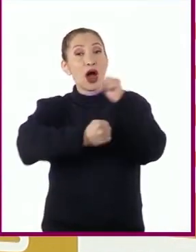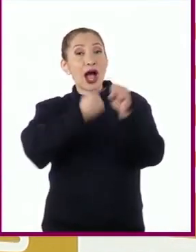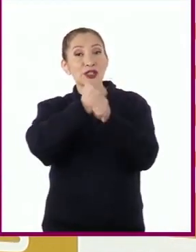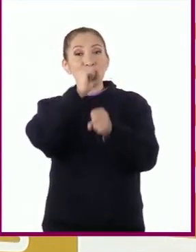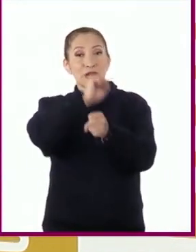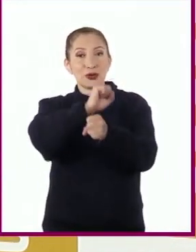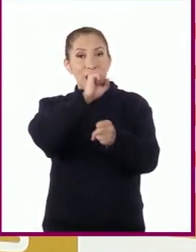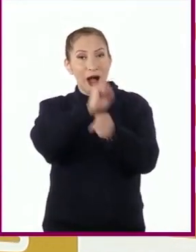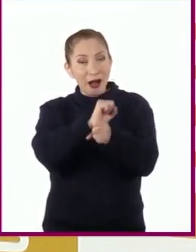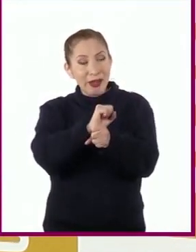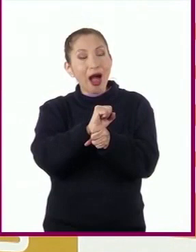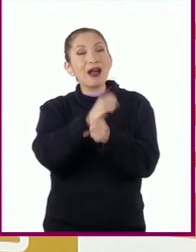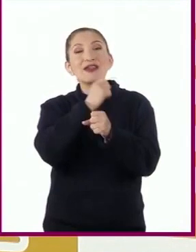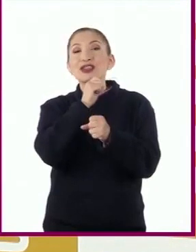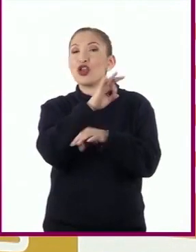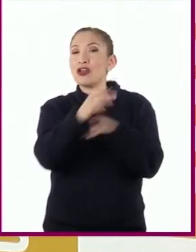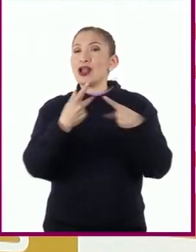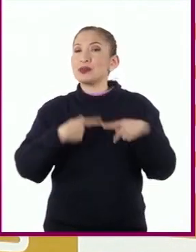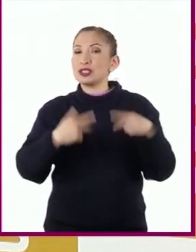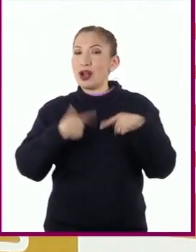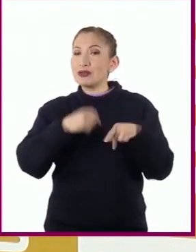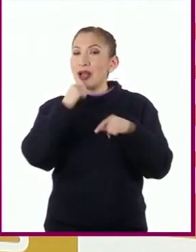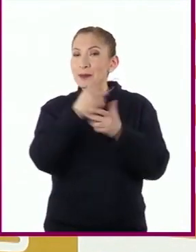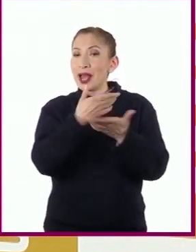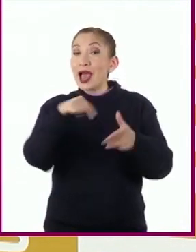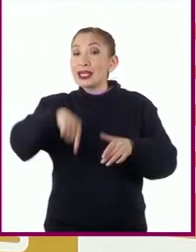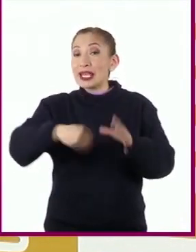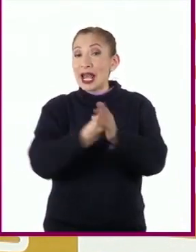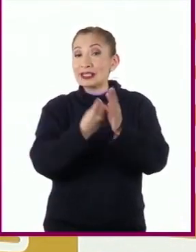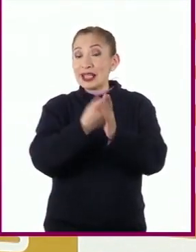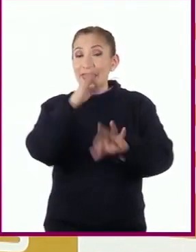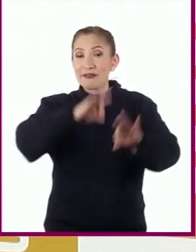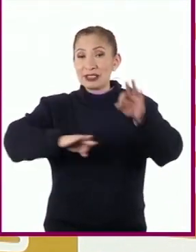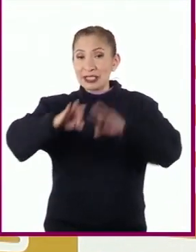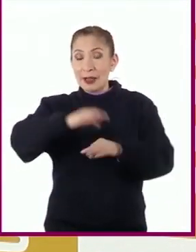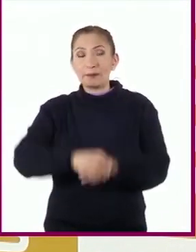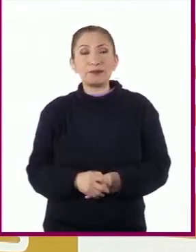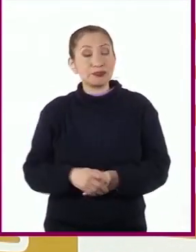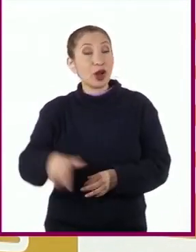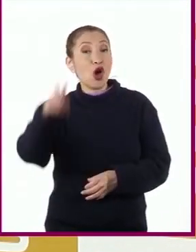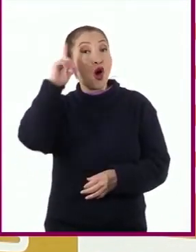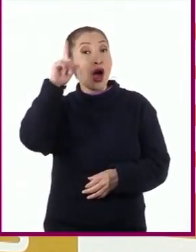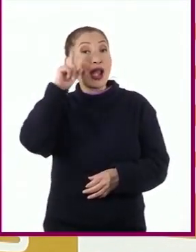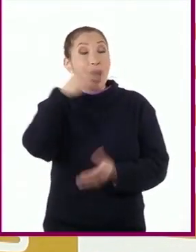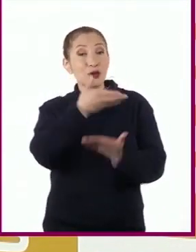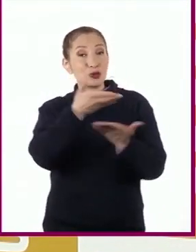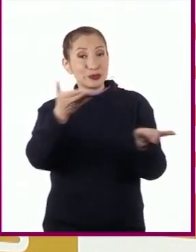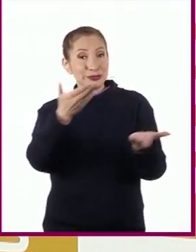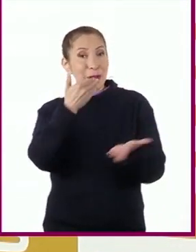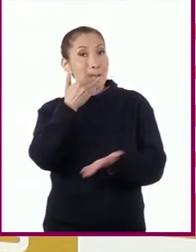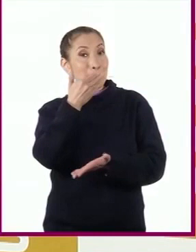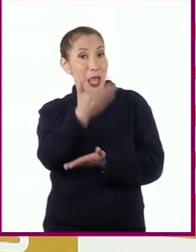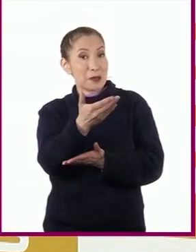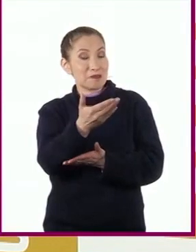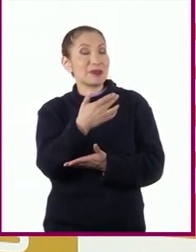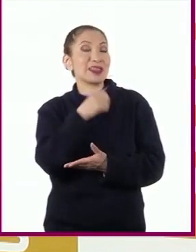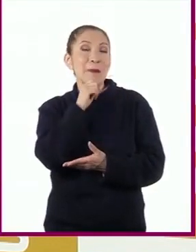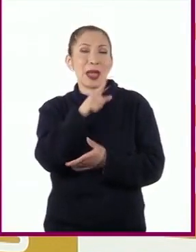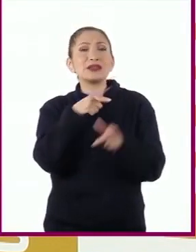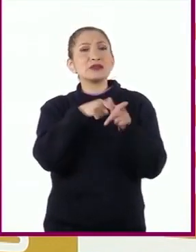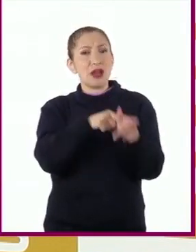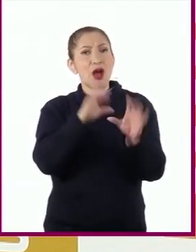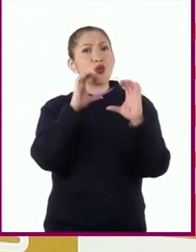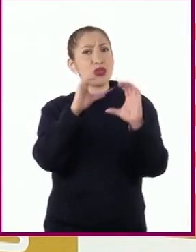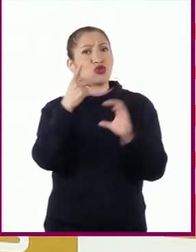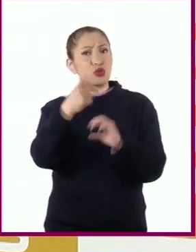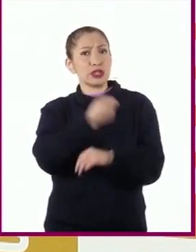de secundaria y público en general a esta sesión de física, esperando que se encuentren muy bien y que sigan cuidando